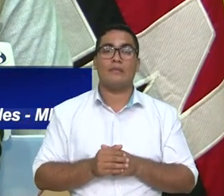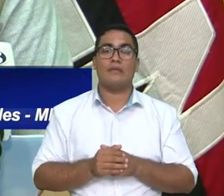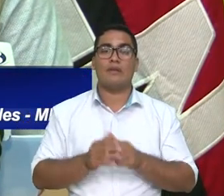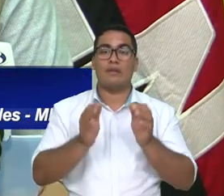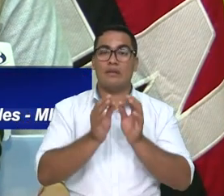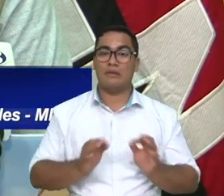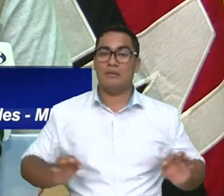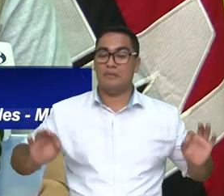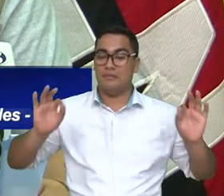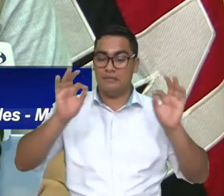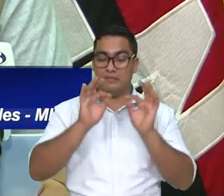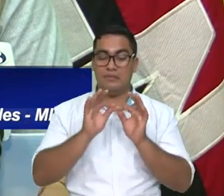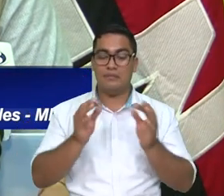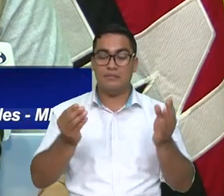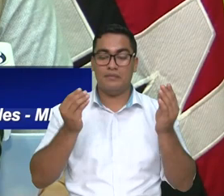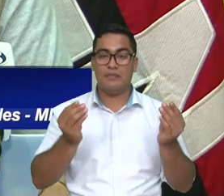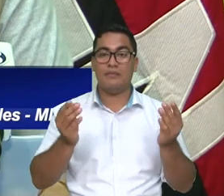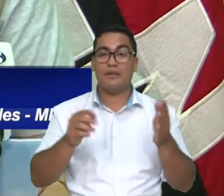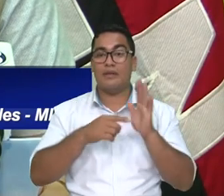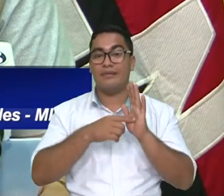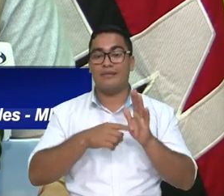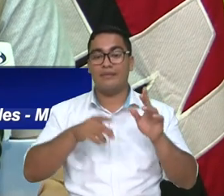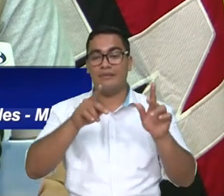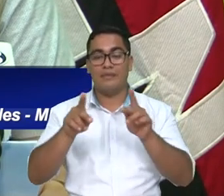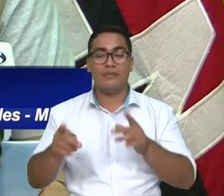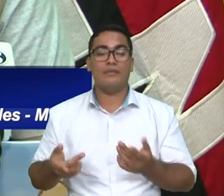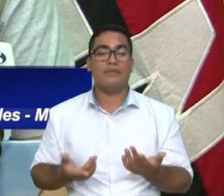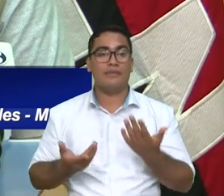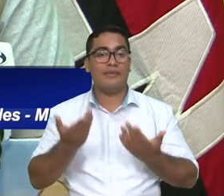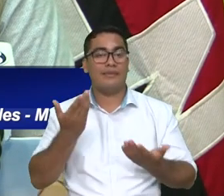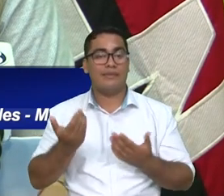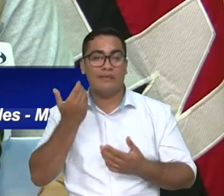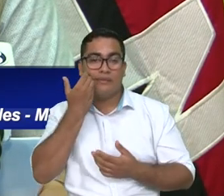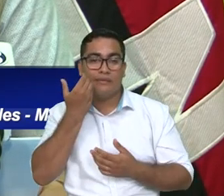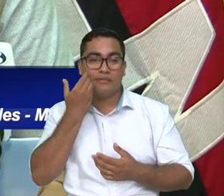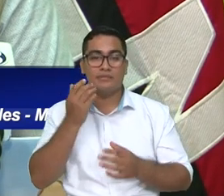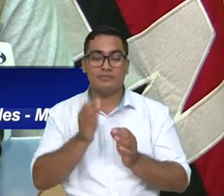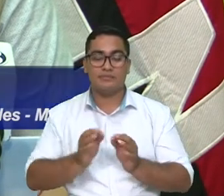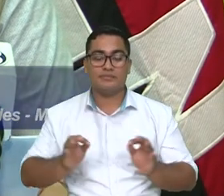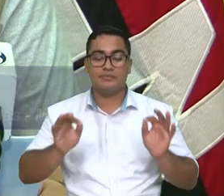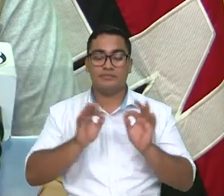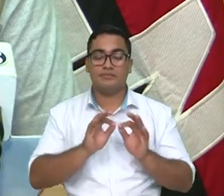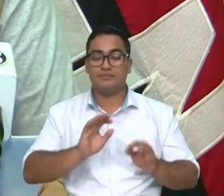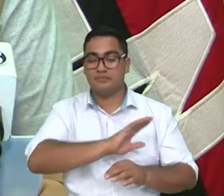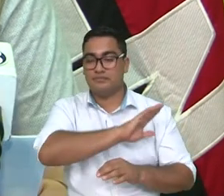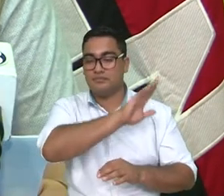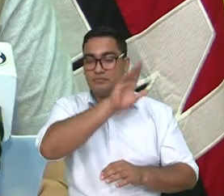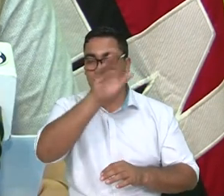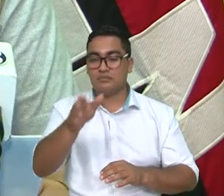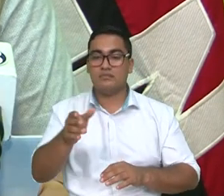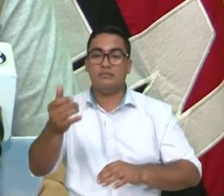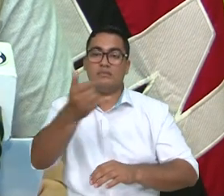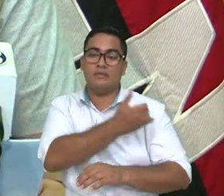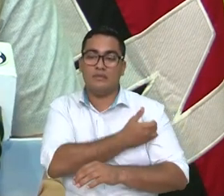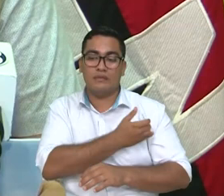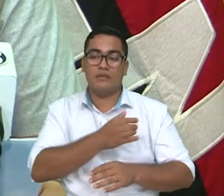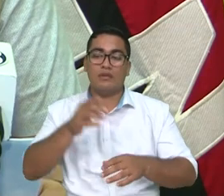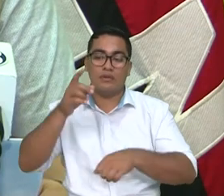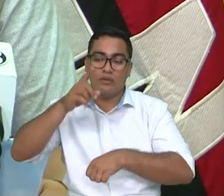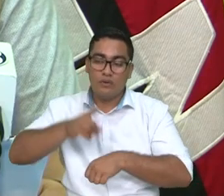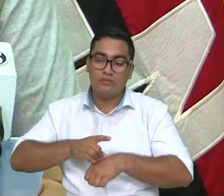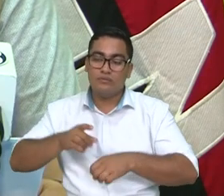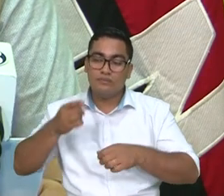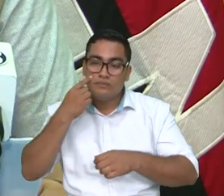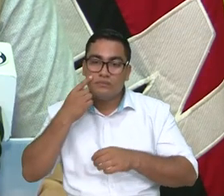es importante, ante síntomas respiratorios, la población debe acudir tempranamente a su unidad de salud para ser valorada por un